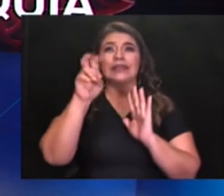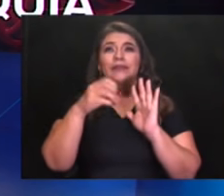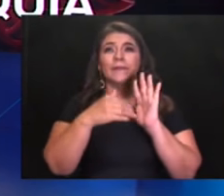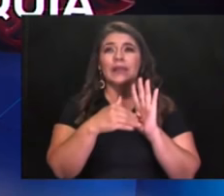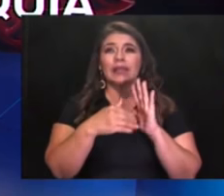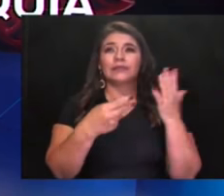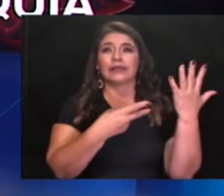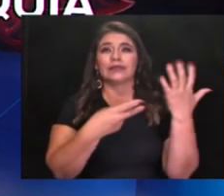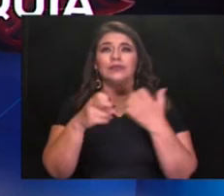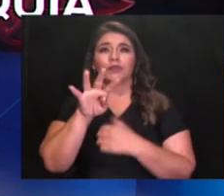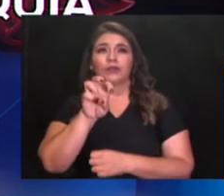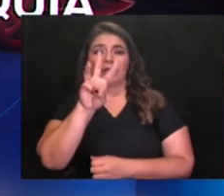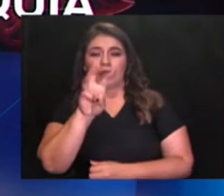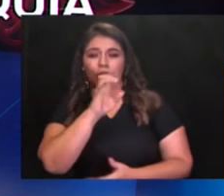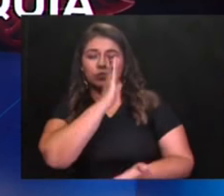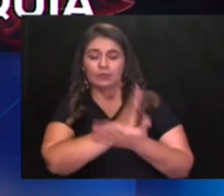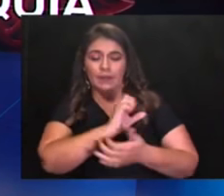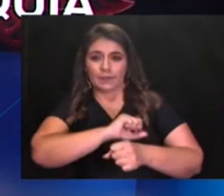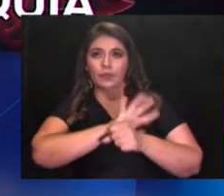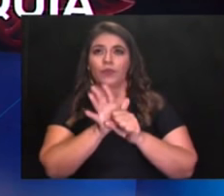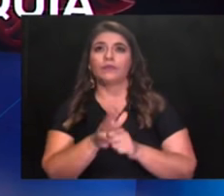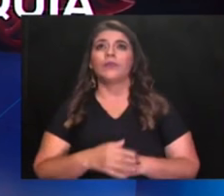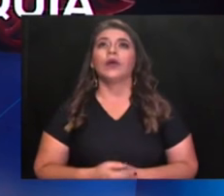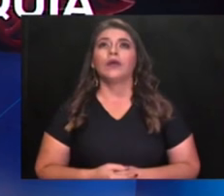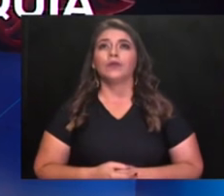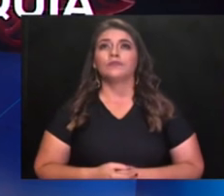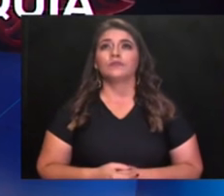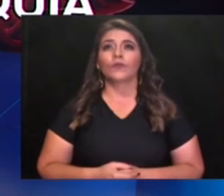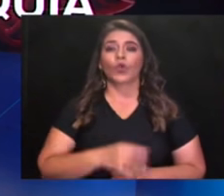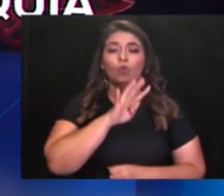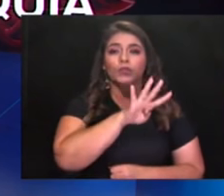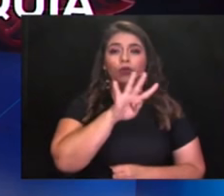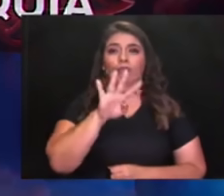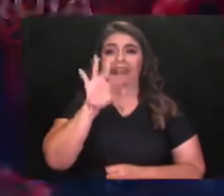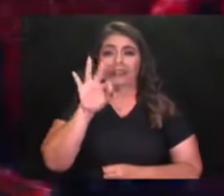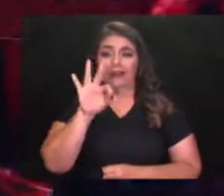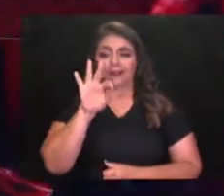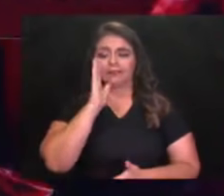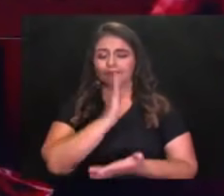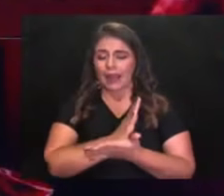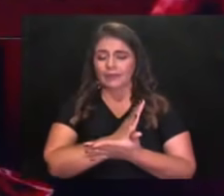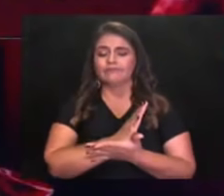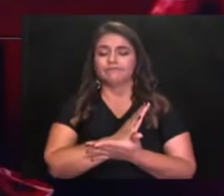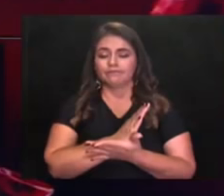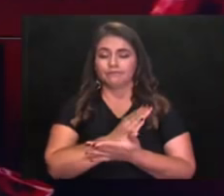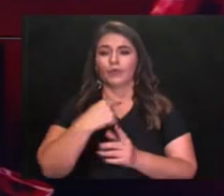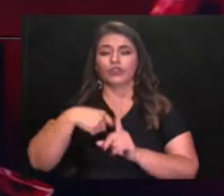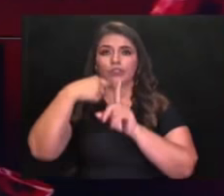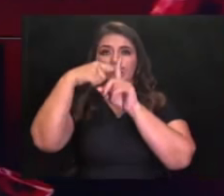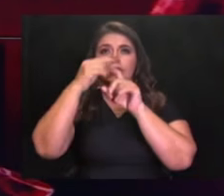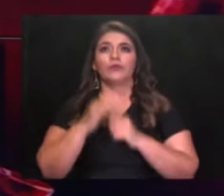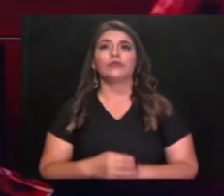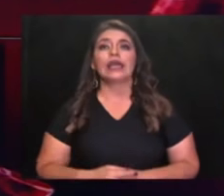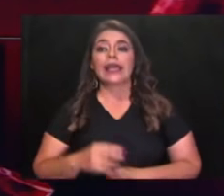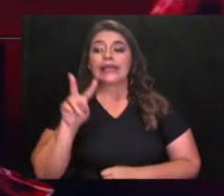se reportaron 423 positivos, de los cuales 7 están en el departamento de Antioquia. En total, se